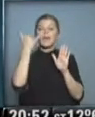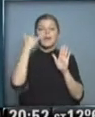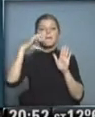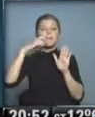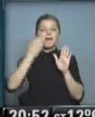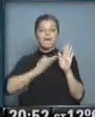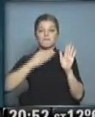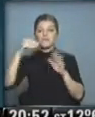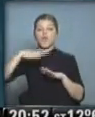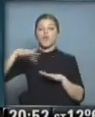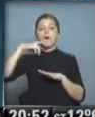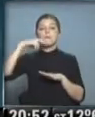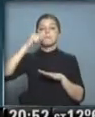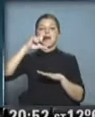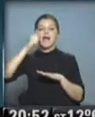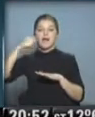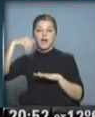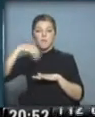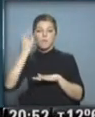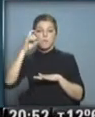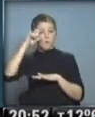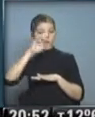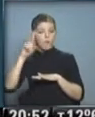Vaca Muerta, área que será explotada por la